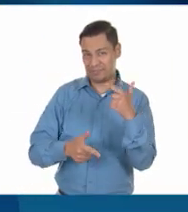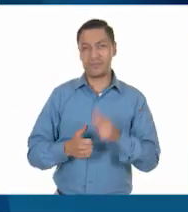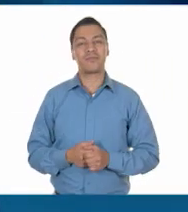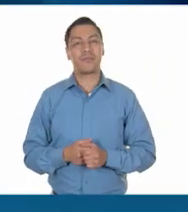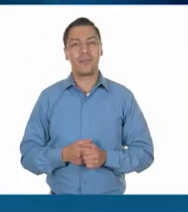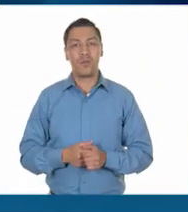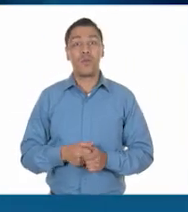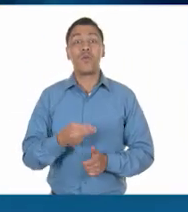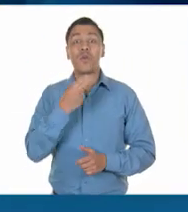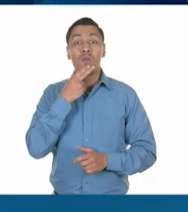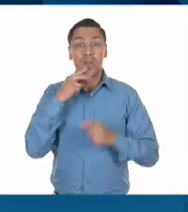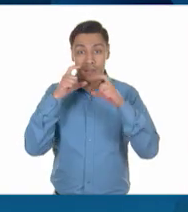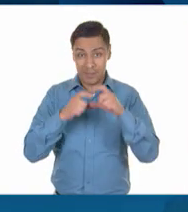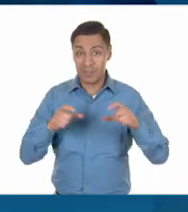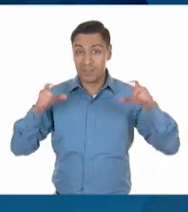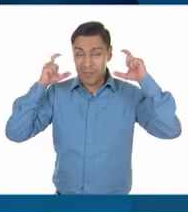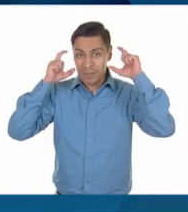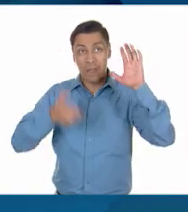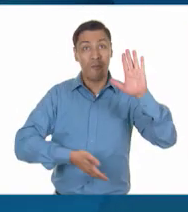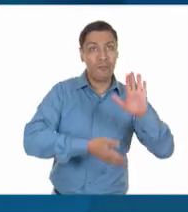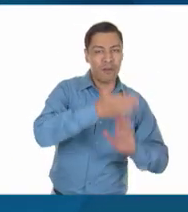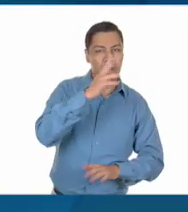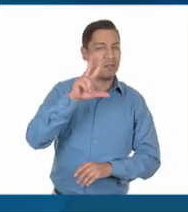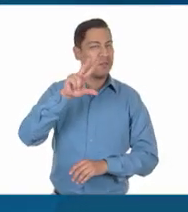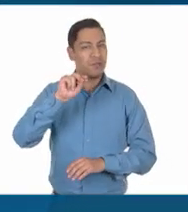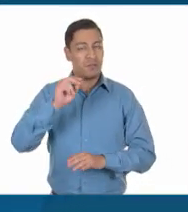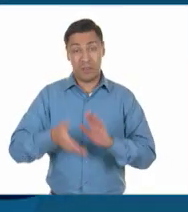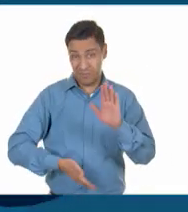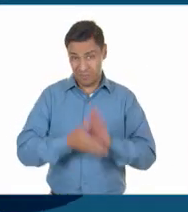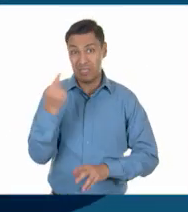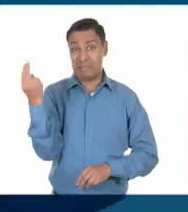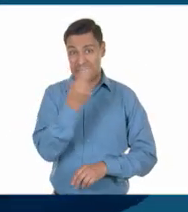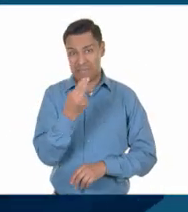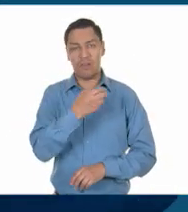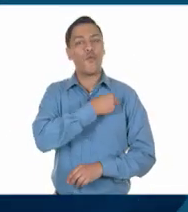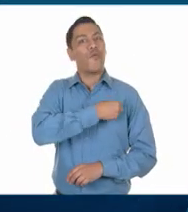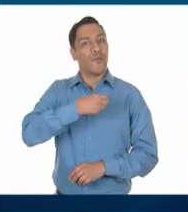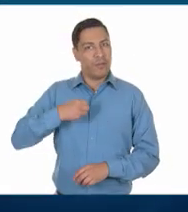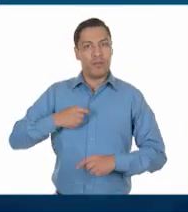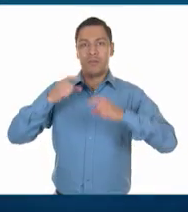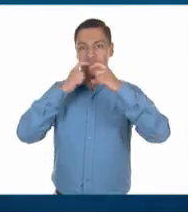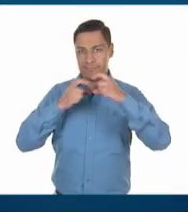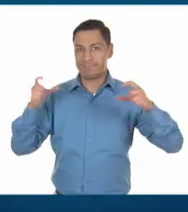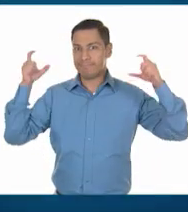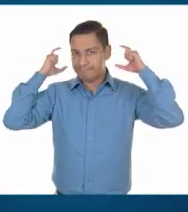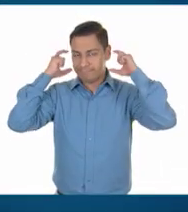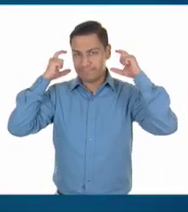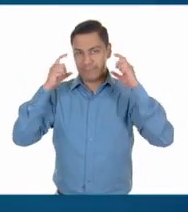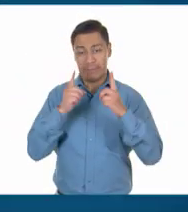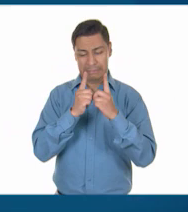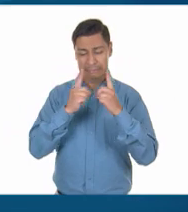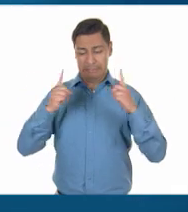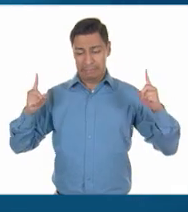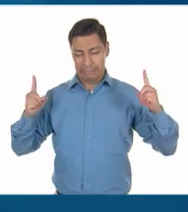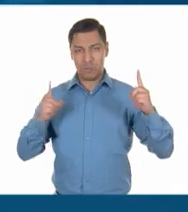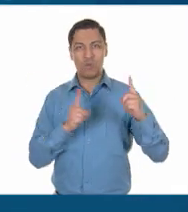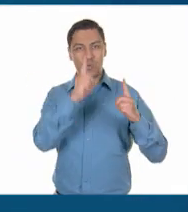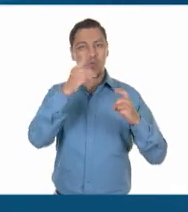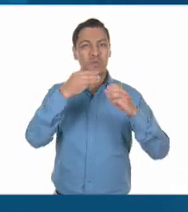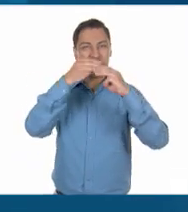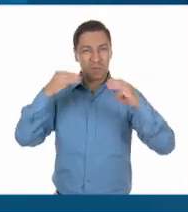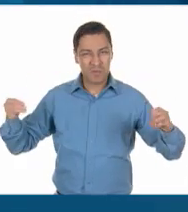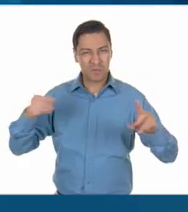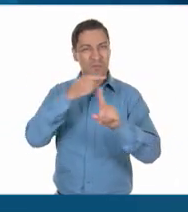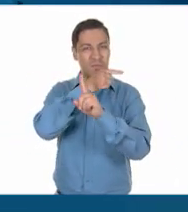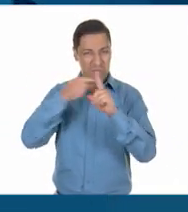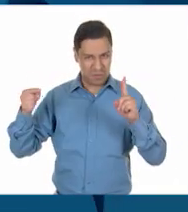Utiliza cubrebocas. No salgas de casa. Si tienes que hacerlo, recuerda que es obligatorio utilizarlo. Mantén una distancia mínima de un metro